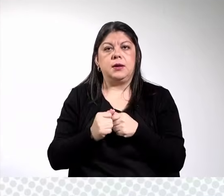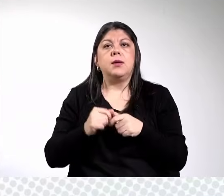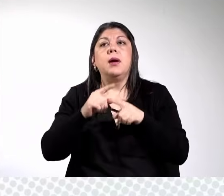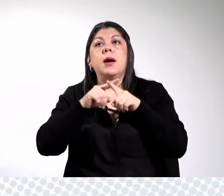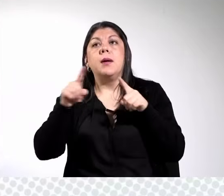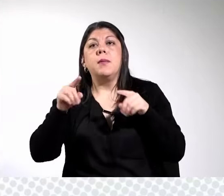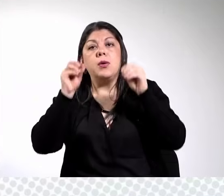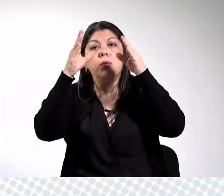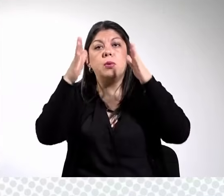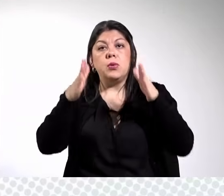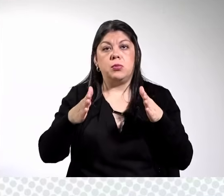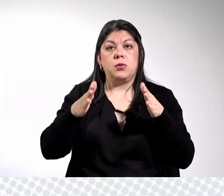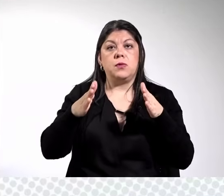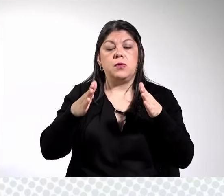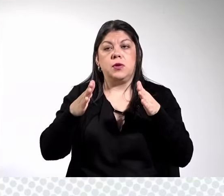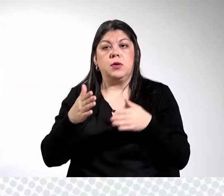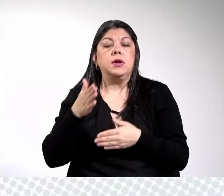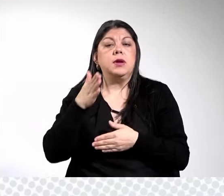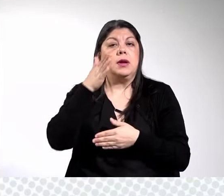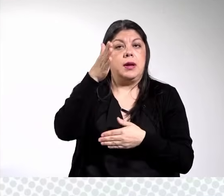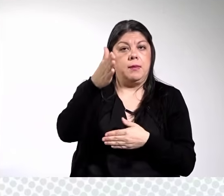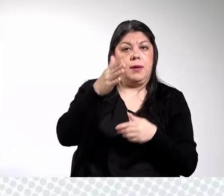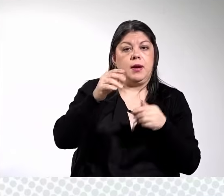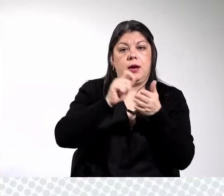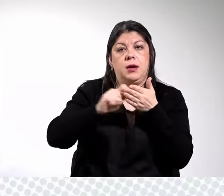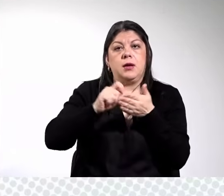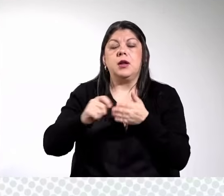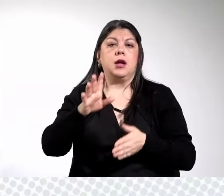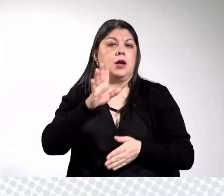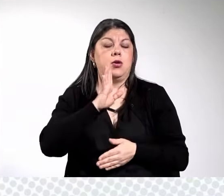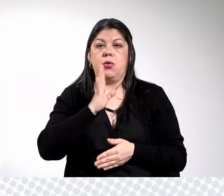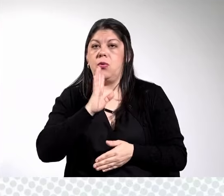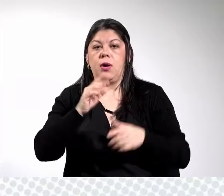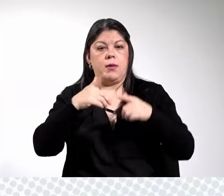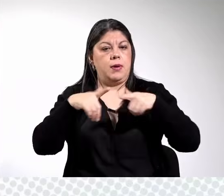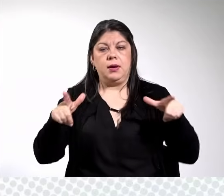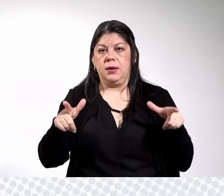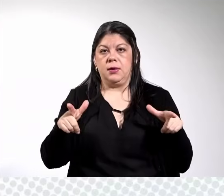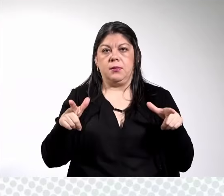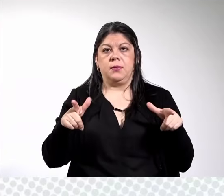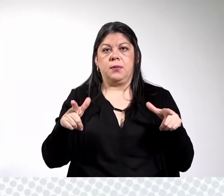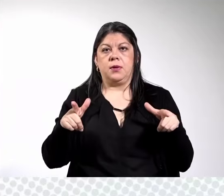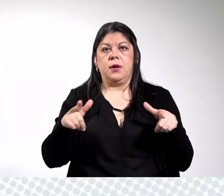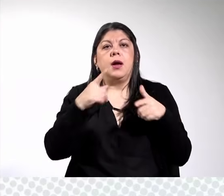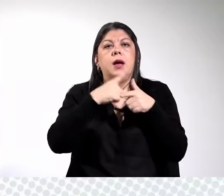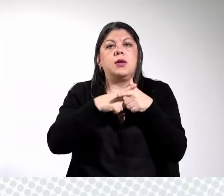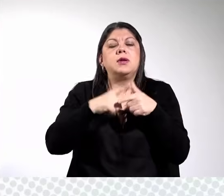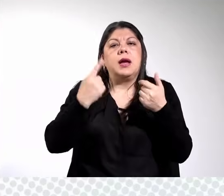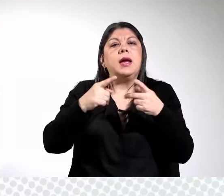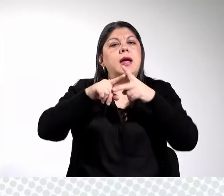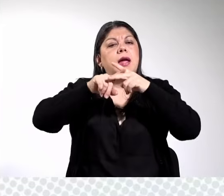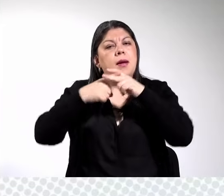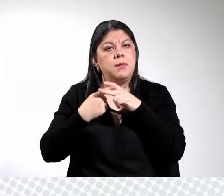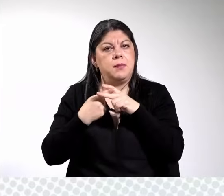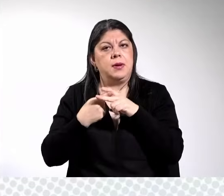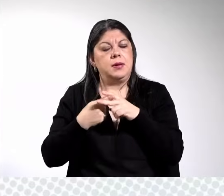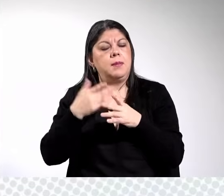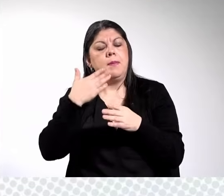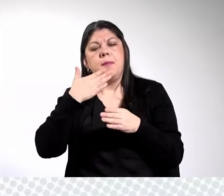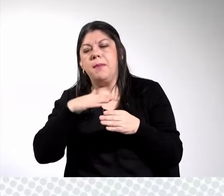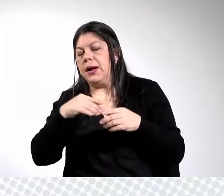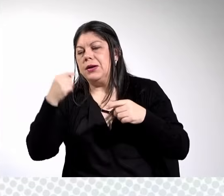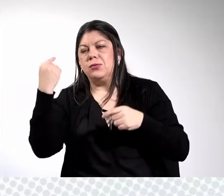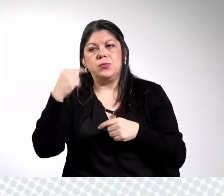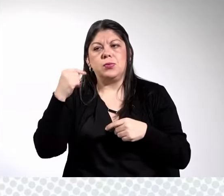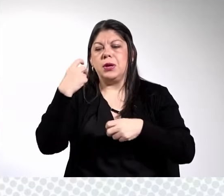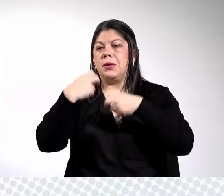los maestros que nos ponen en la escuela no hablan la lengua. Y solo ahí comenzamos ya con un grave